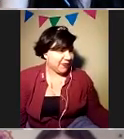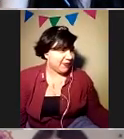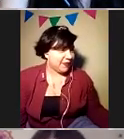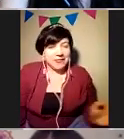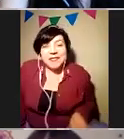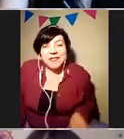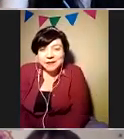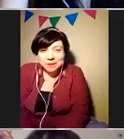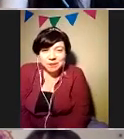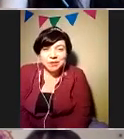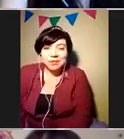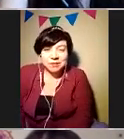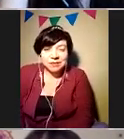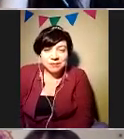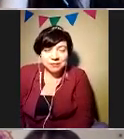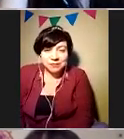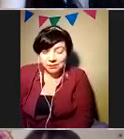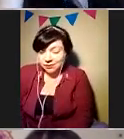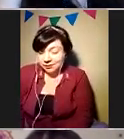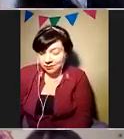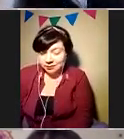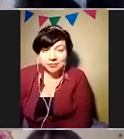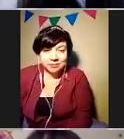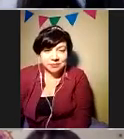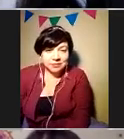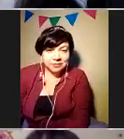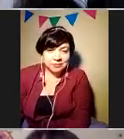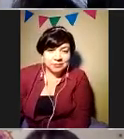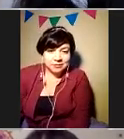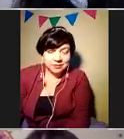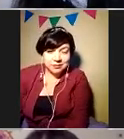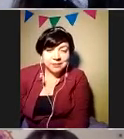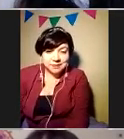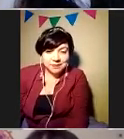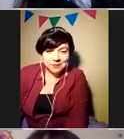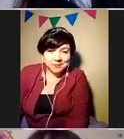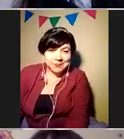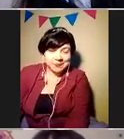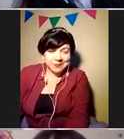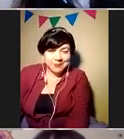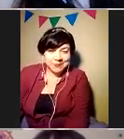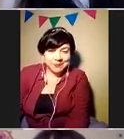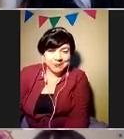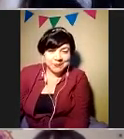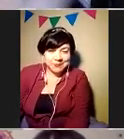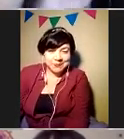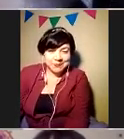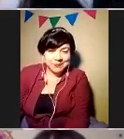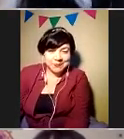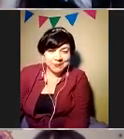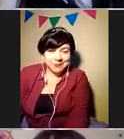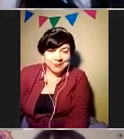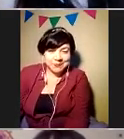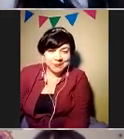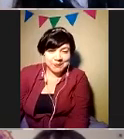Bueno, ya varias. Bueno, nosotros ya hemos revisado bastante tu trabajo. Hemos estado revisando tu Instagram, que lo dejamos aquí para